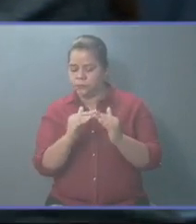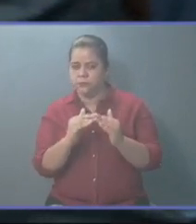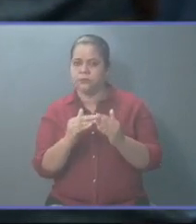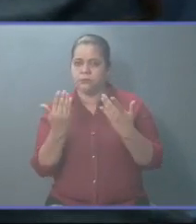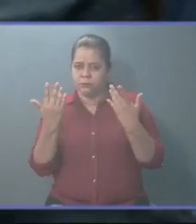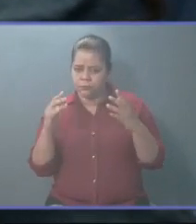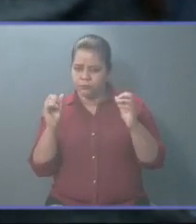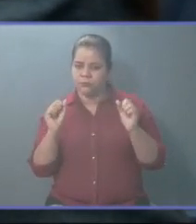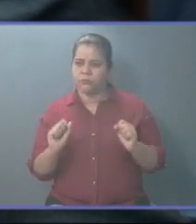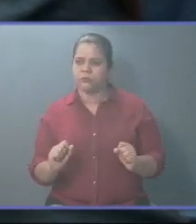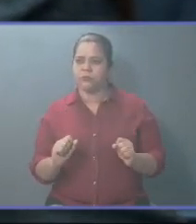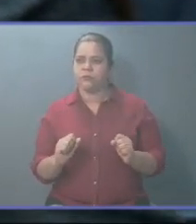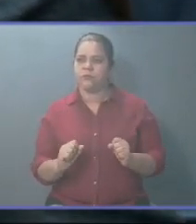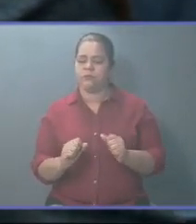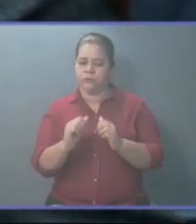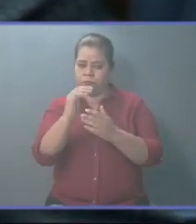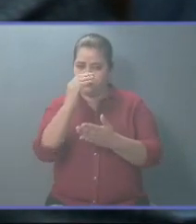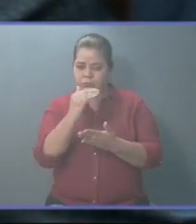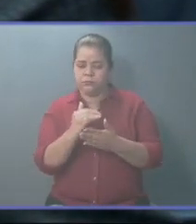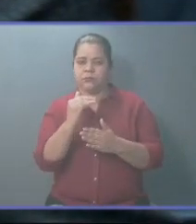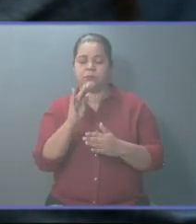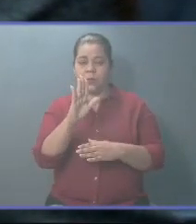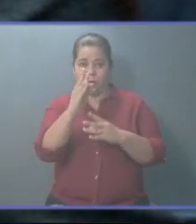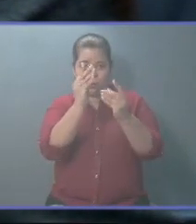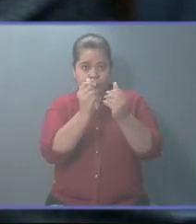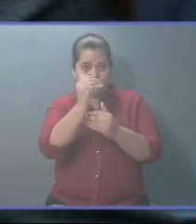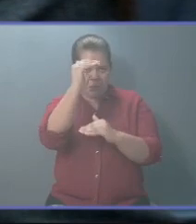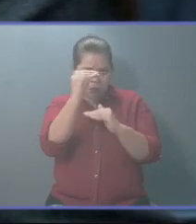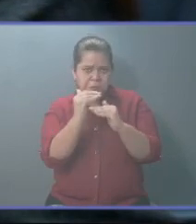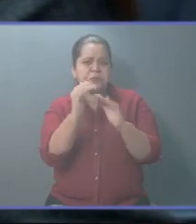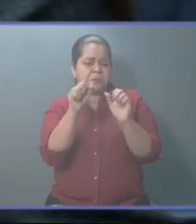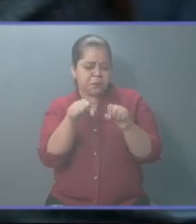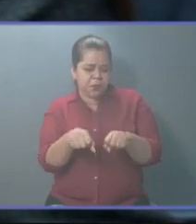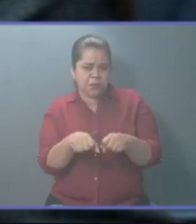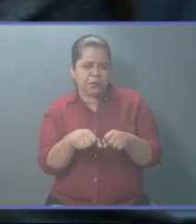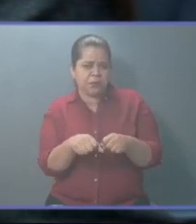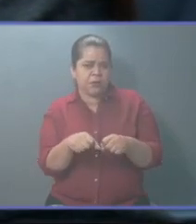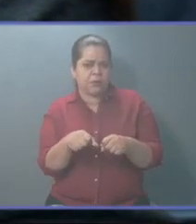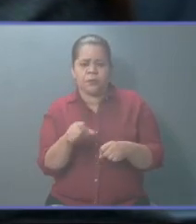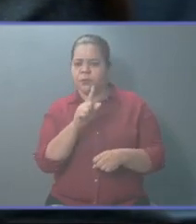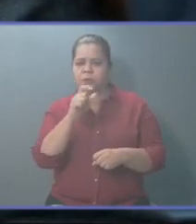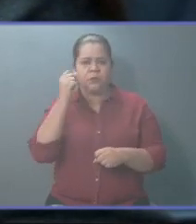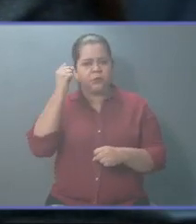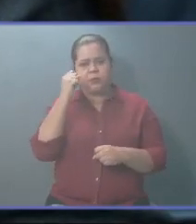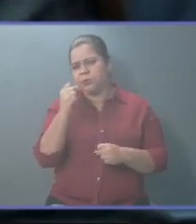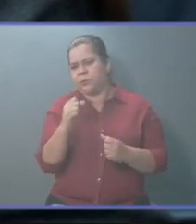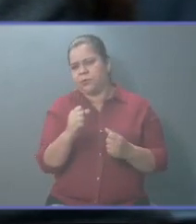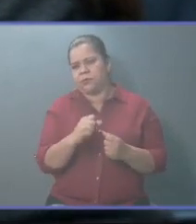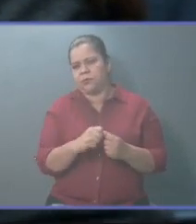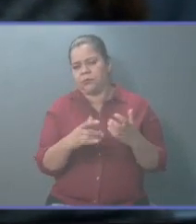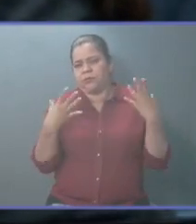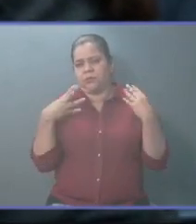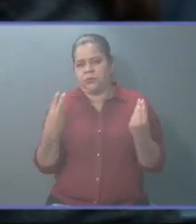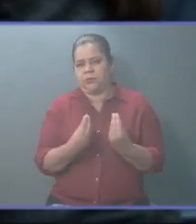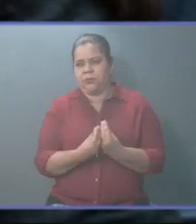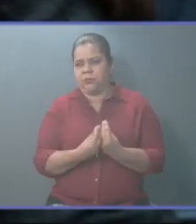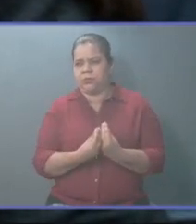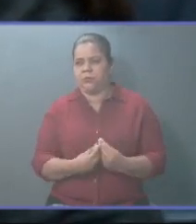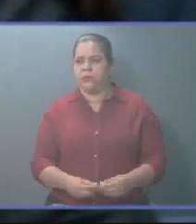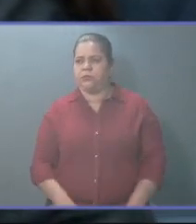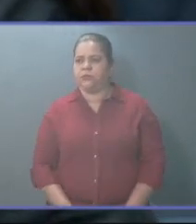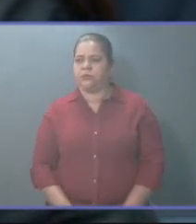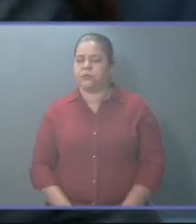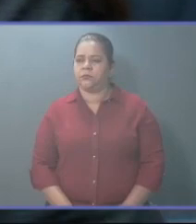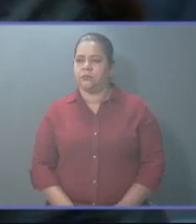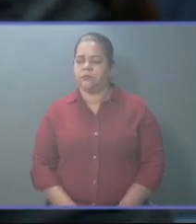perfectamente disminuidas en su presupuesto, que no son de impacto grande a la sociedad. Muchas gracias.